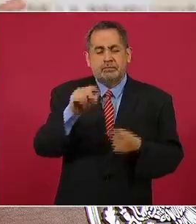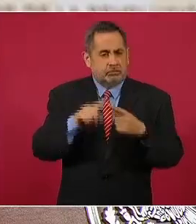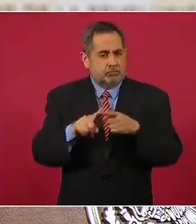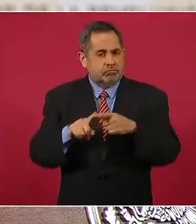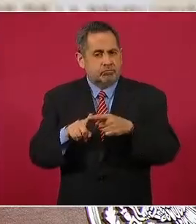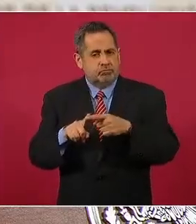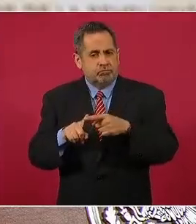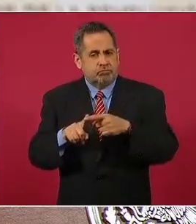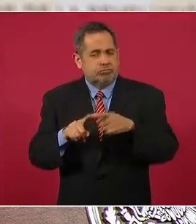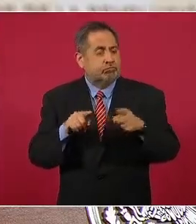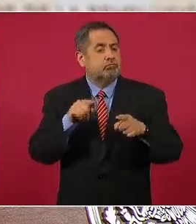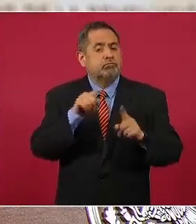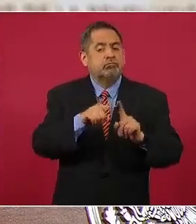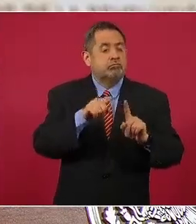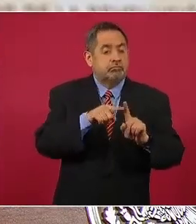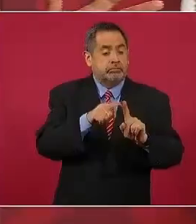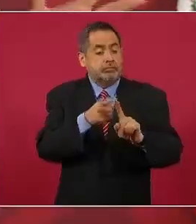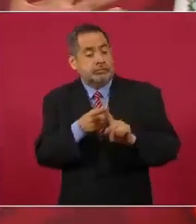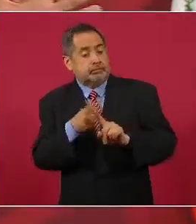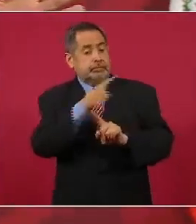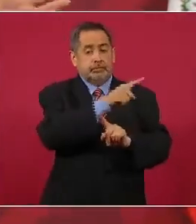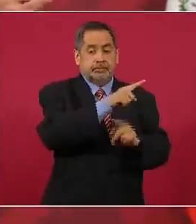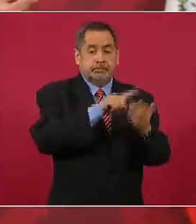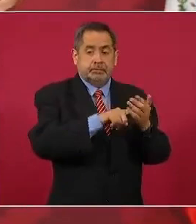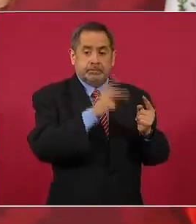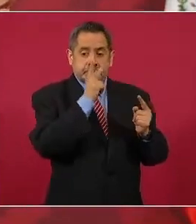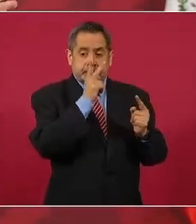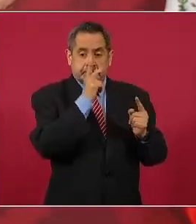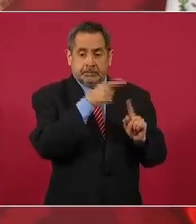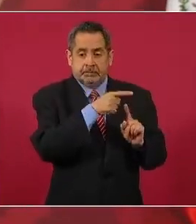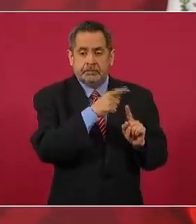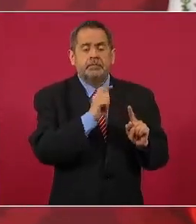era hijo de